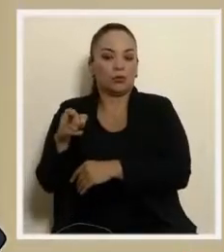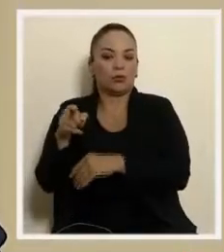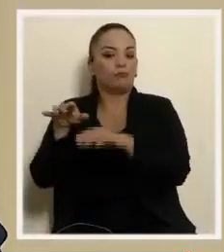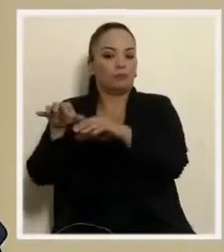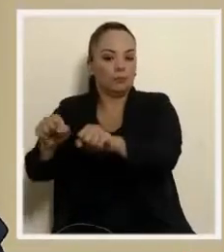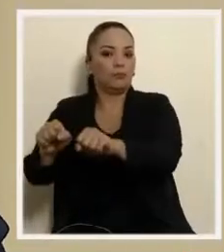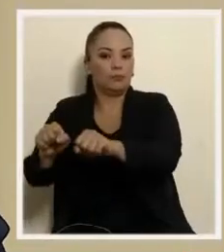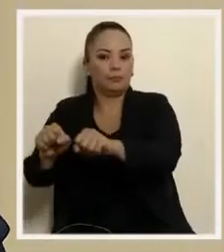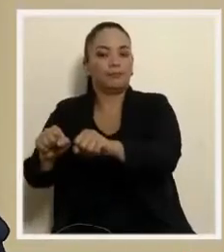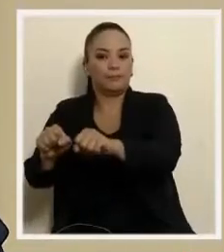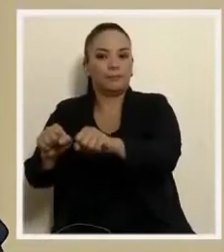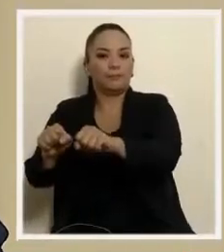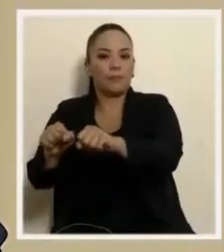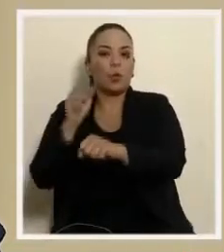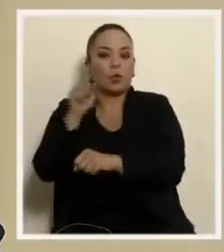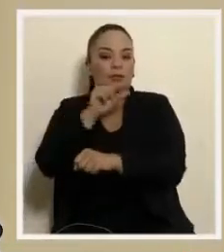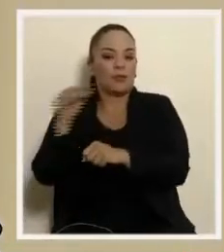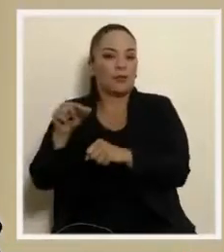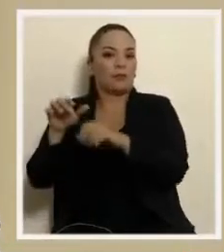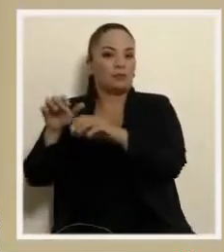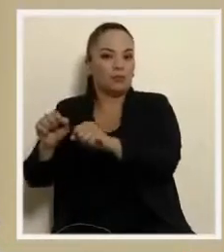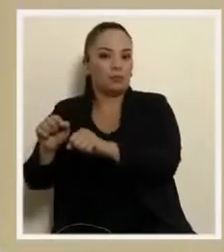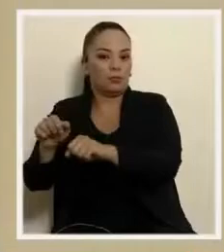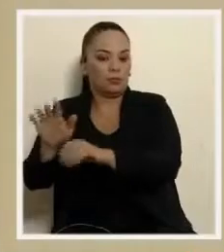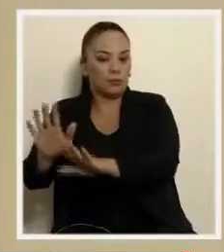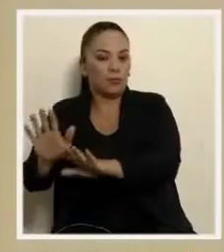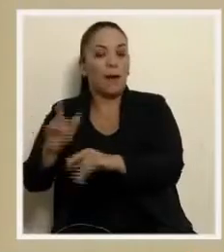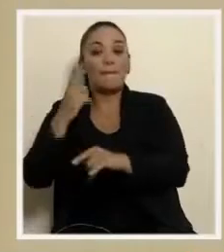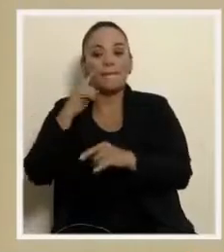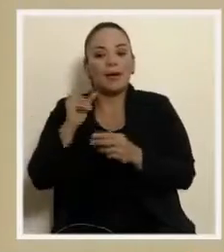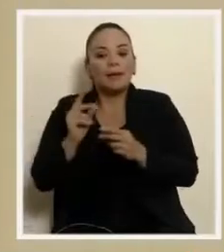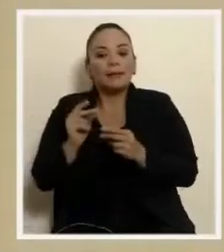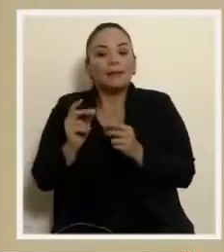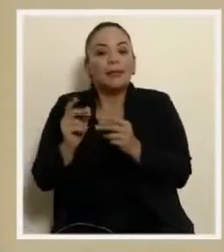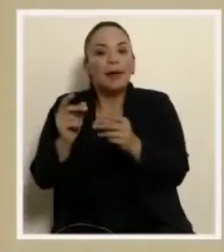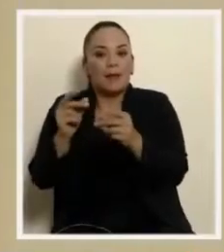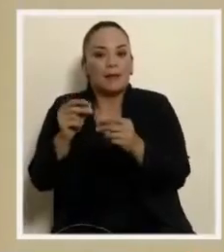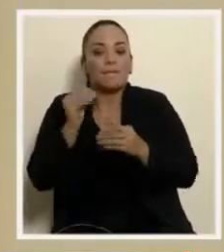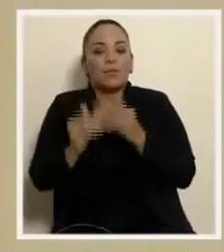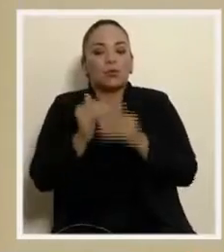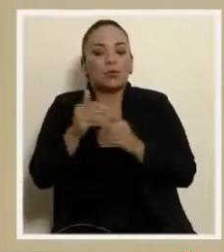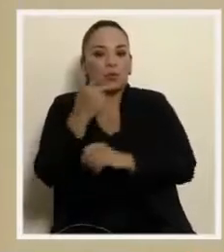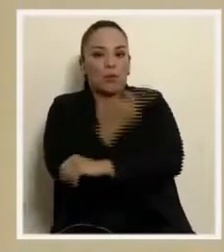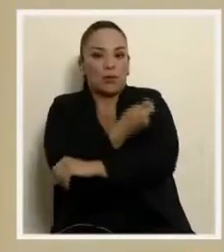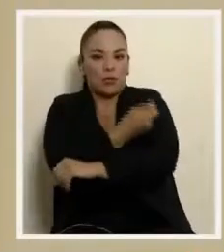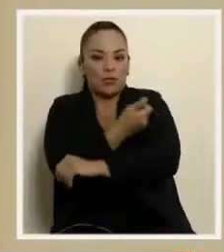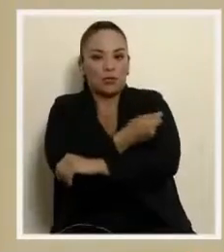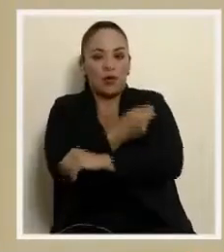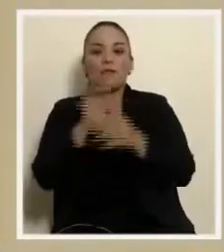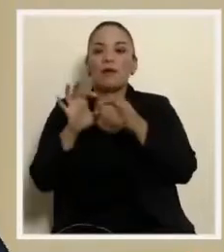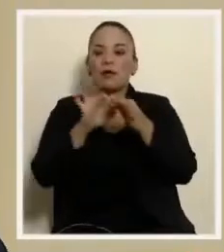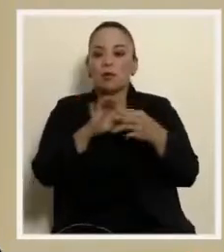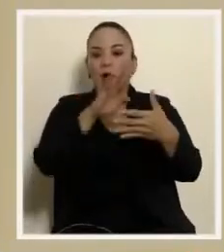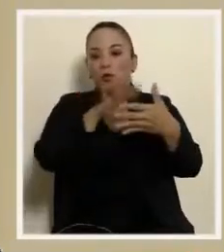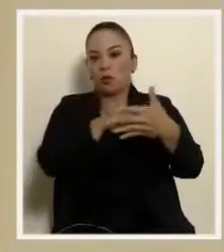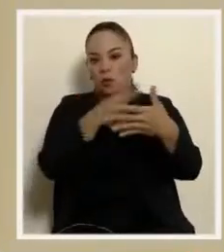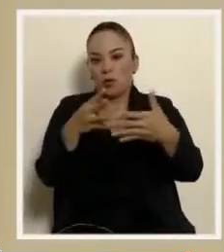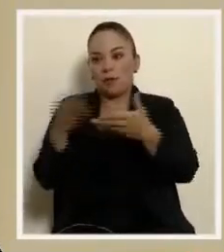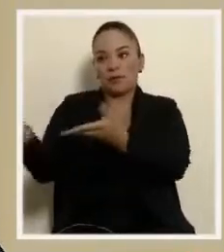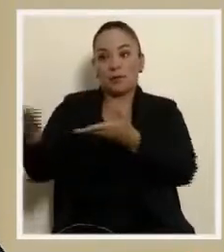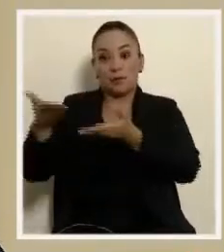únicamente con reservas de una semana para poder acelerar más el proceso de vacunación en función de los cronogramas de entrega.